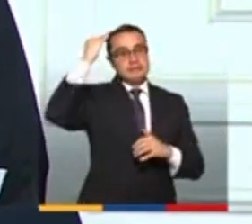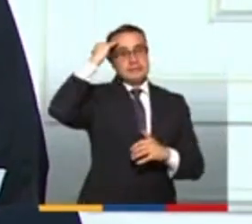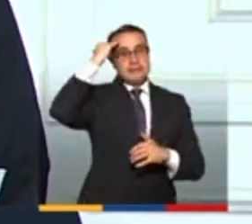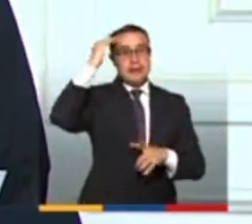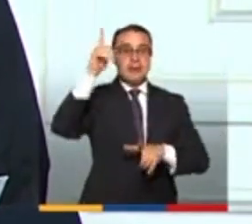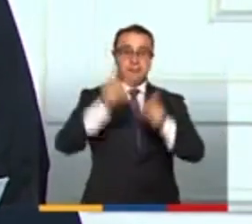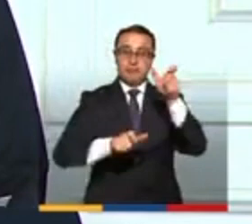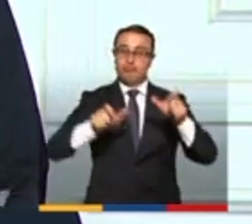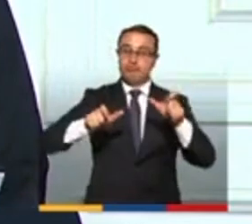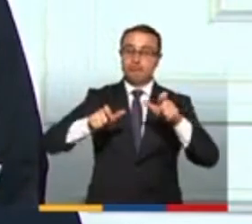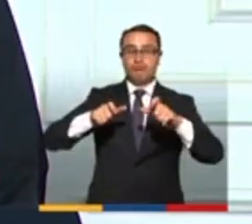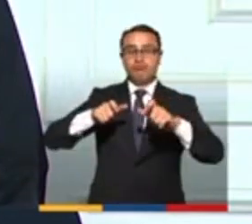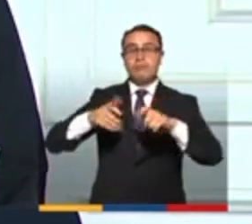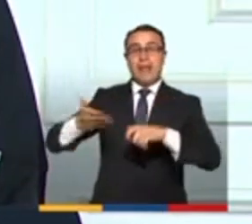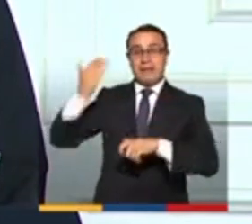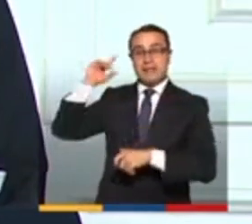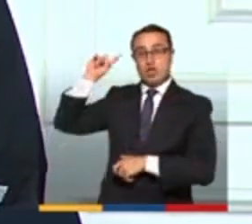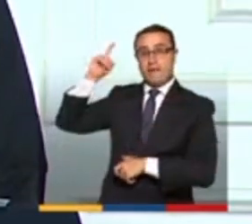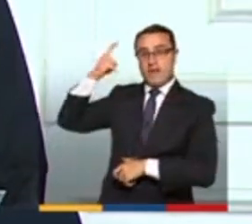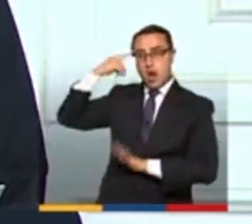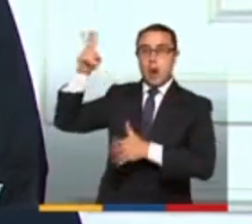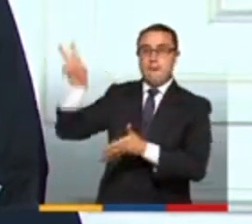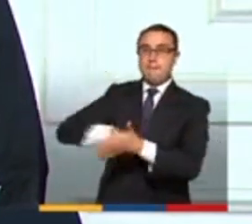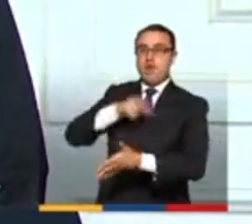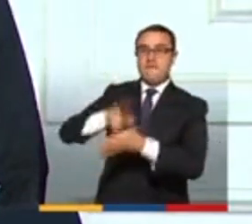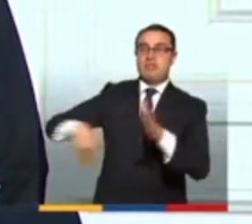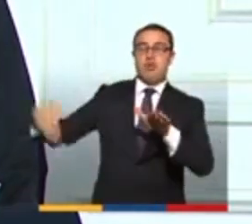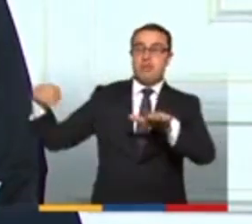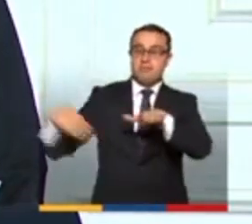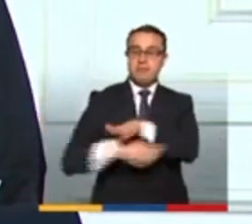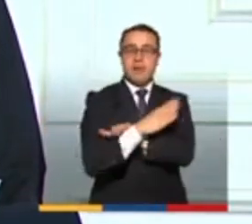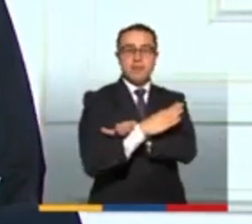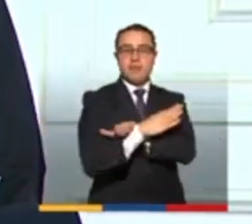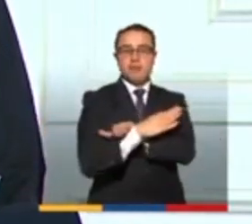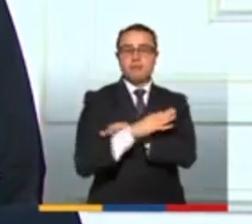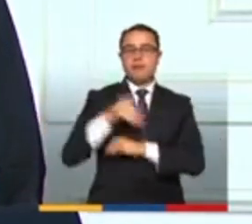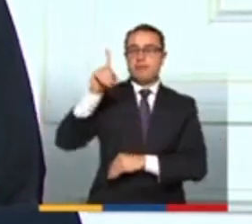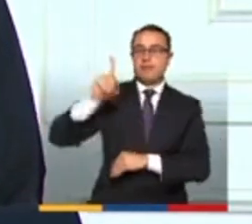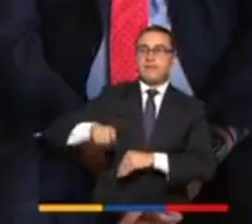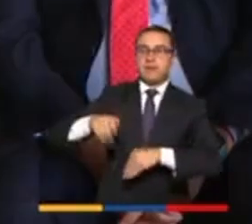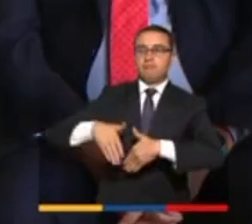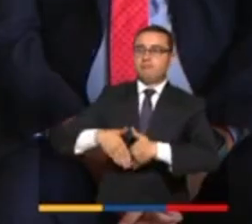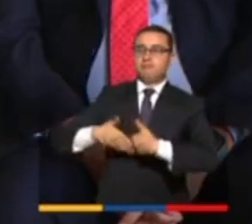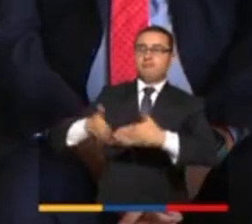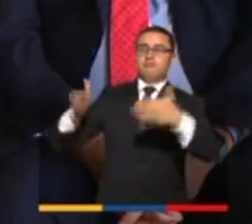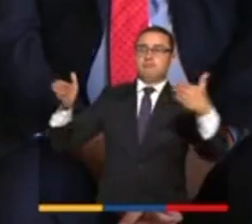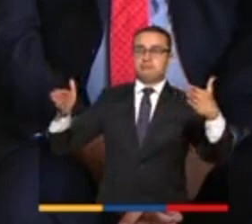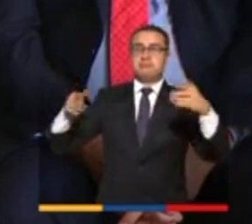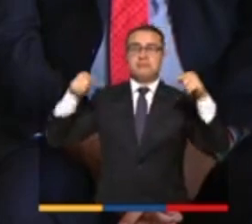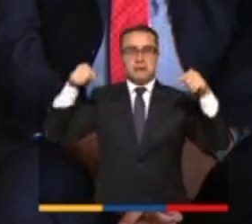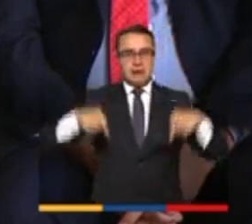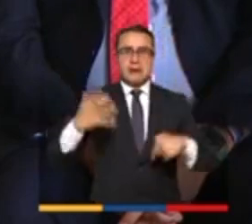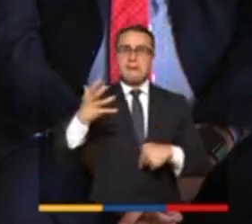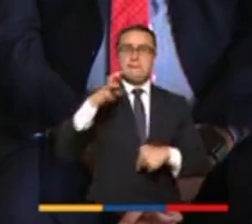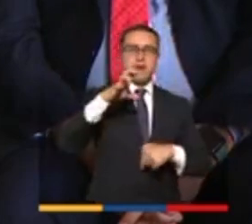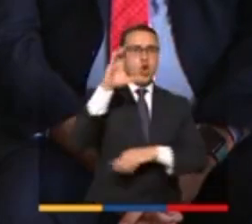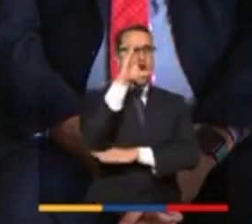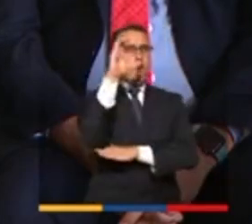al país que expidió el pasado gobierno por sectarismo político deben ser levantadas. Este es un país de libertad.